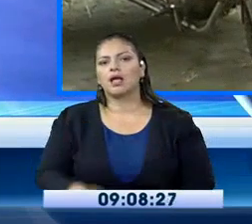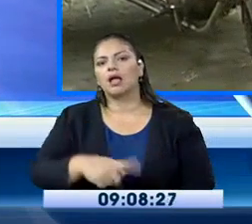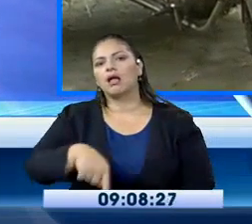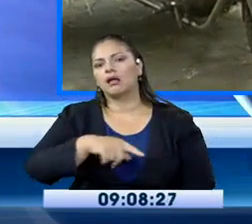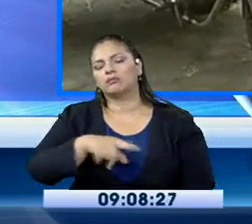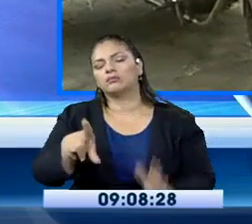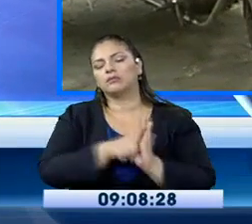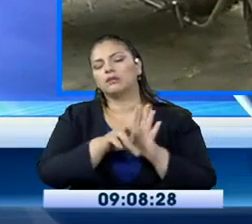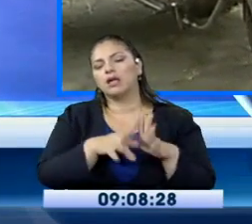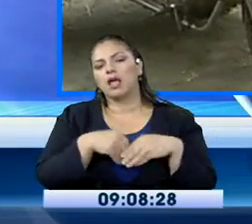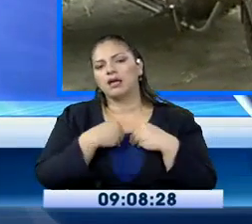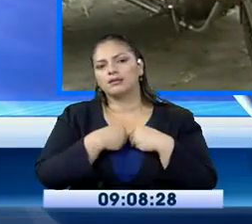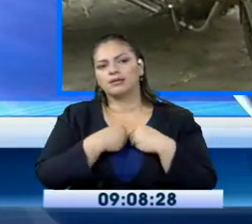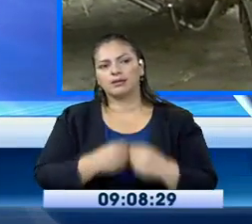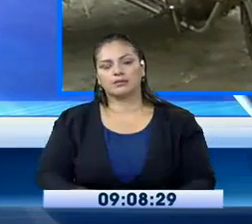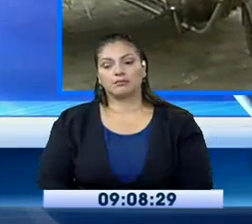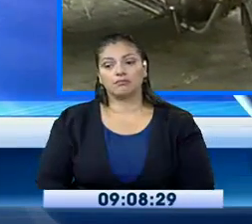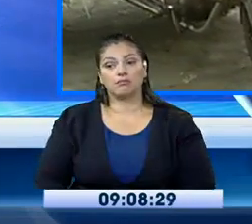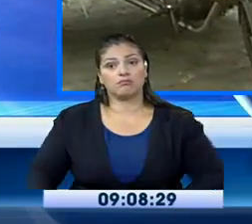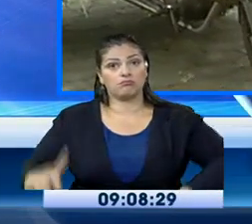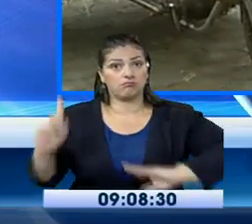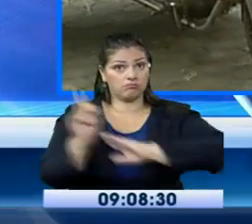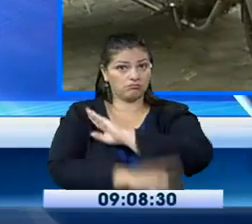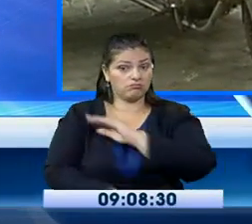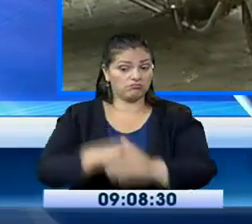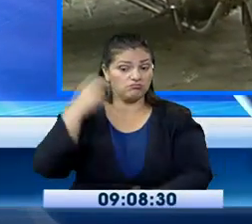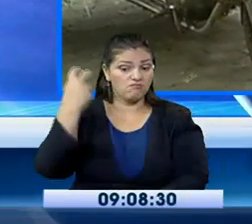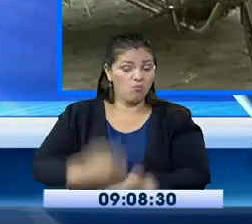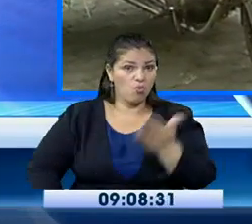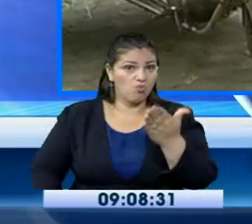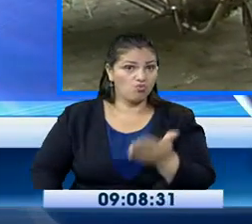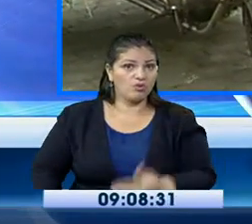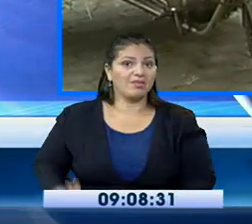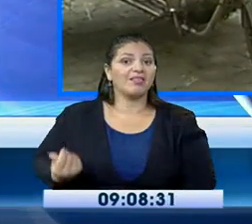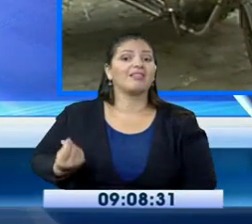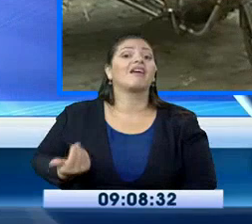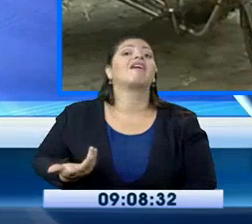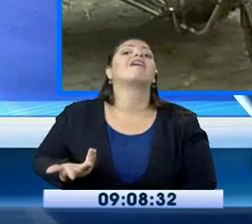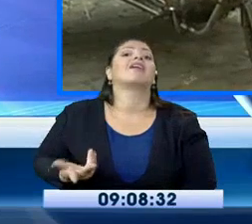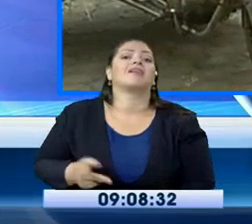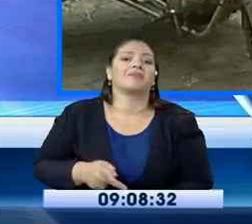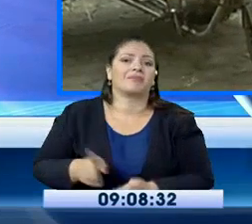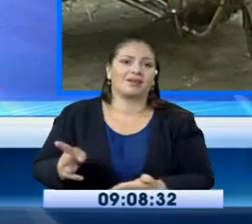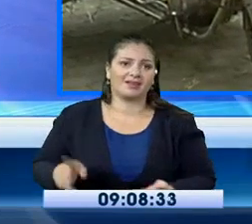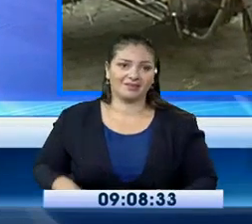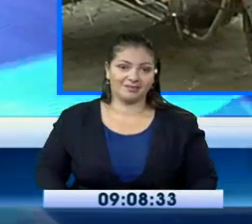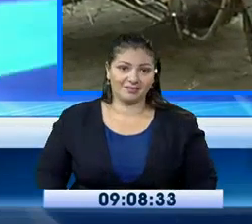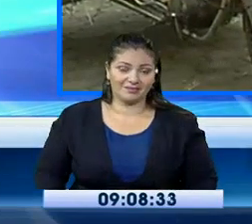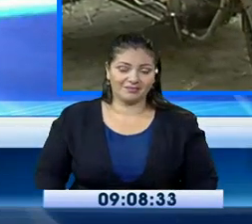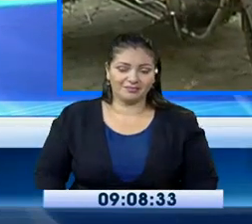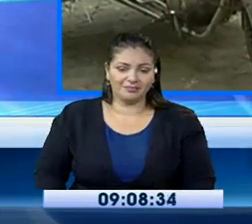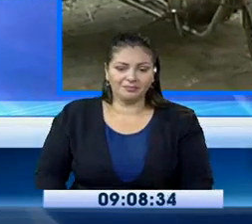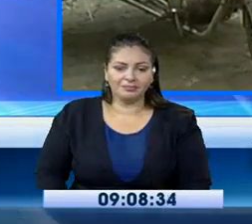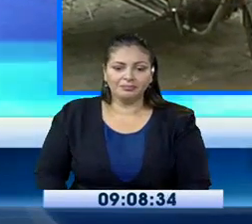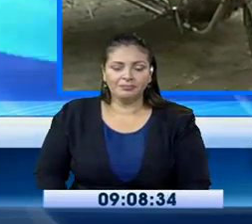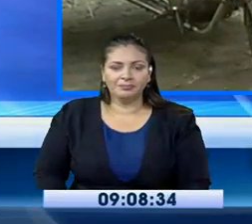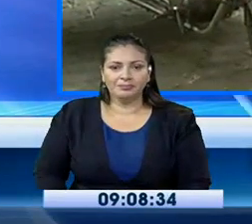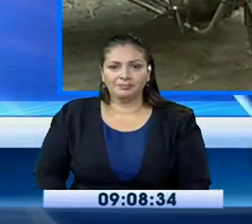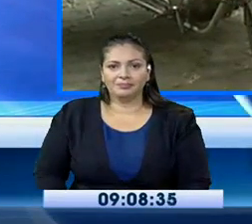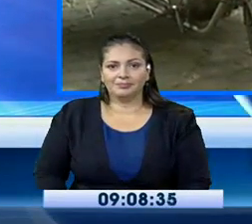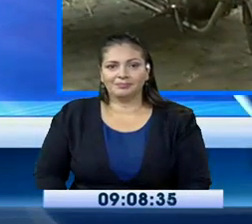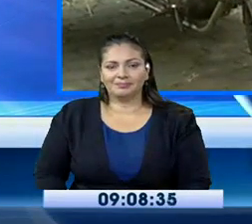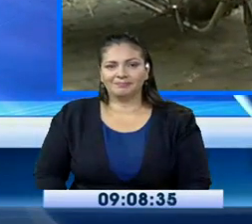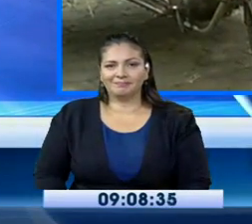Enrique, gracias. Sí, porque cada citación, eso golpea el bolsillo, por si acaso. Por supuesto que sí, claro que sí. Si le gusta, pues que siga nomás.